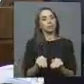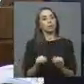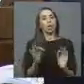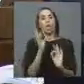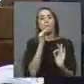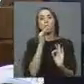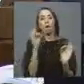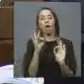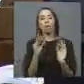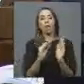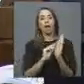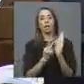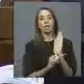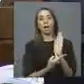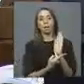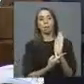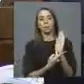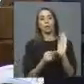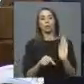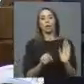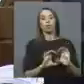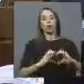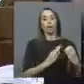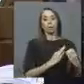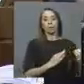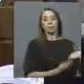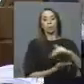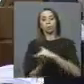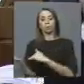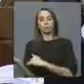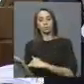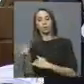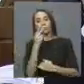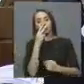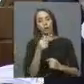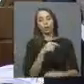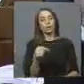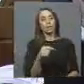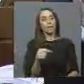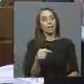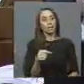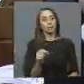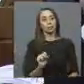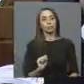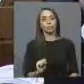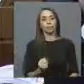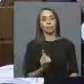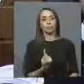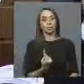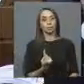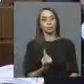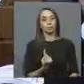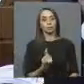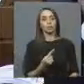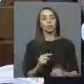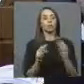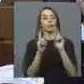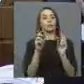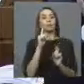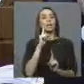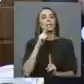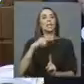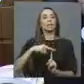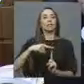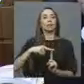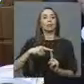cambiados desde el origen de la Cámara y que los considero contraproducentes y negativos. El primero de ellos es el tema de la titularidad